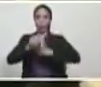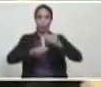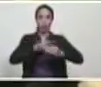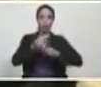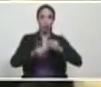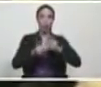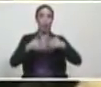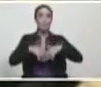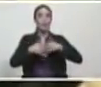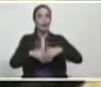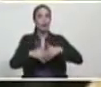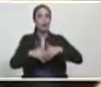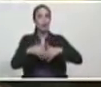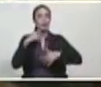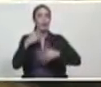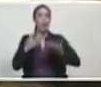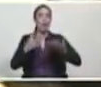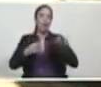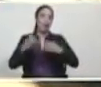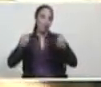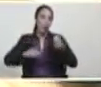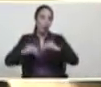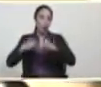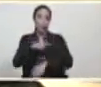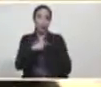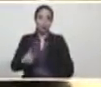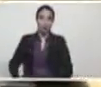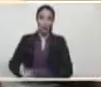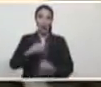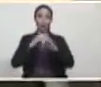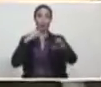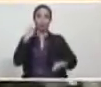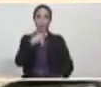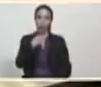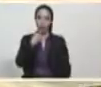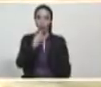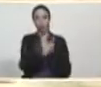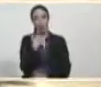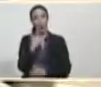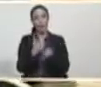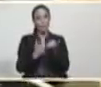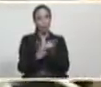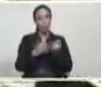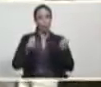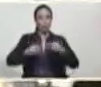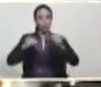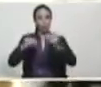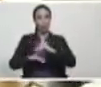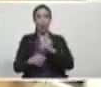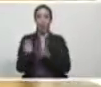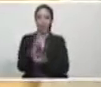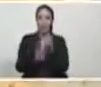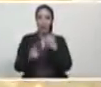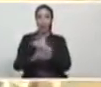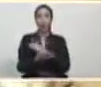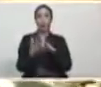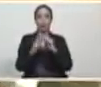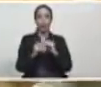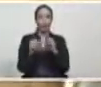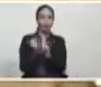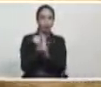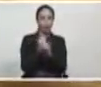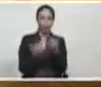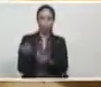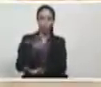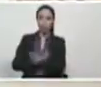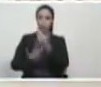nuestra empresa aliada, Yutón China, acordamos un aporte que nos están dando ellos de un fondo operativo para